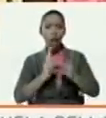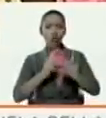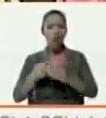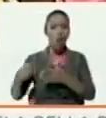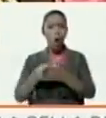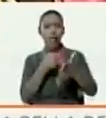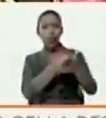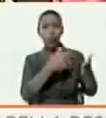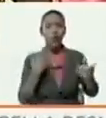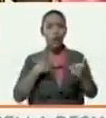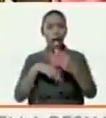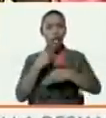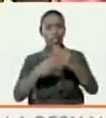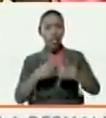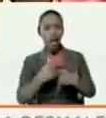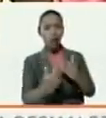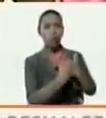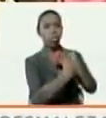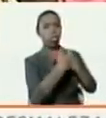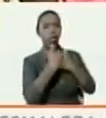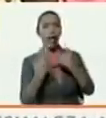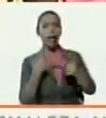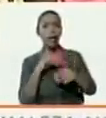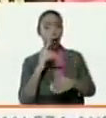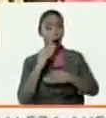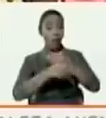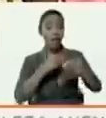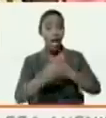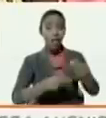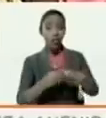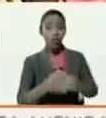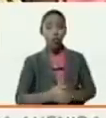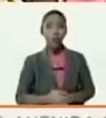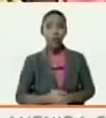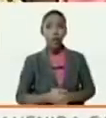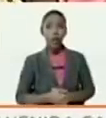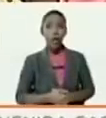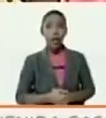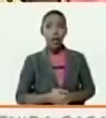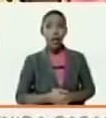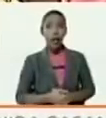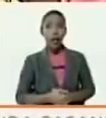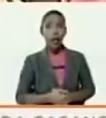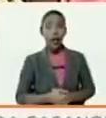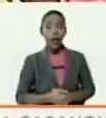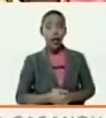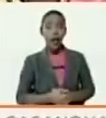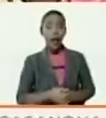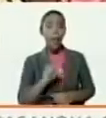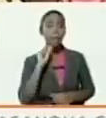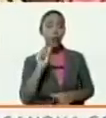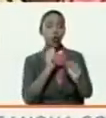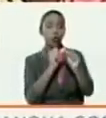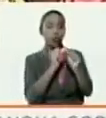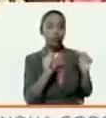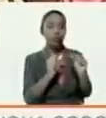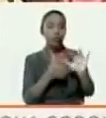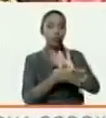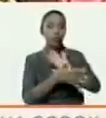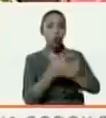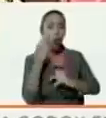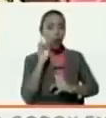la barbarie que contra ellos había cometido el punto fijismo, llevada a su máxima